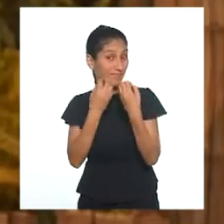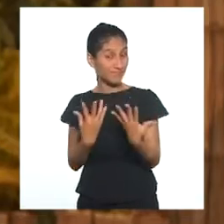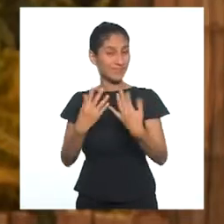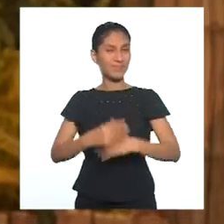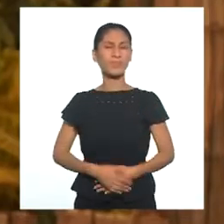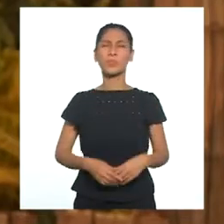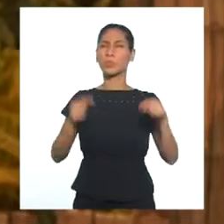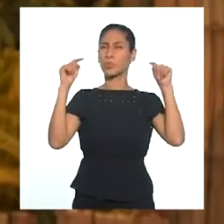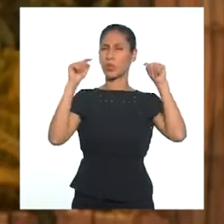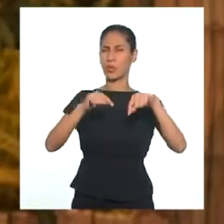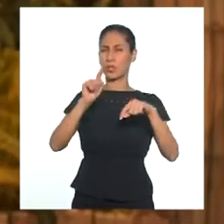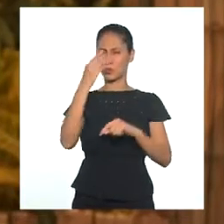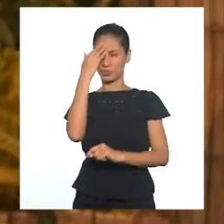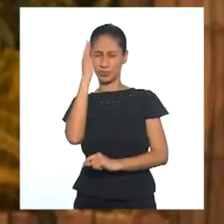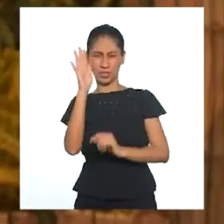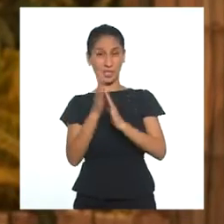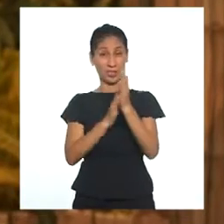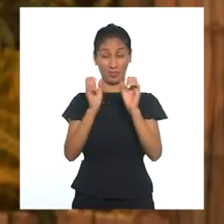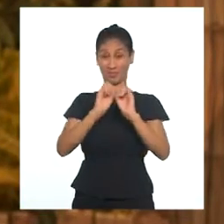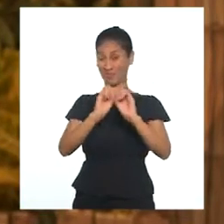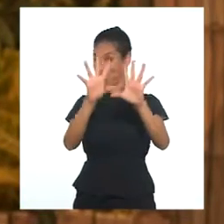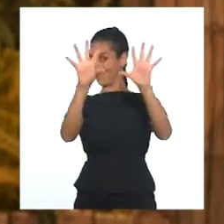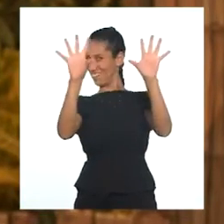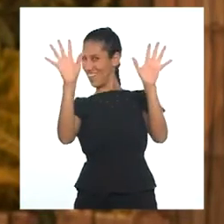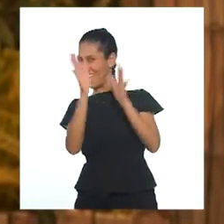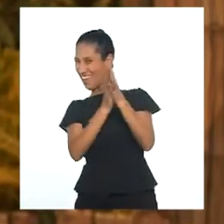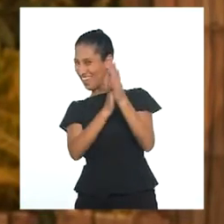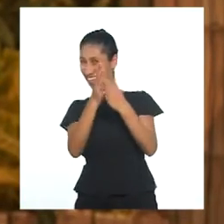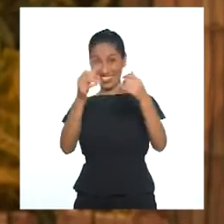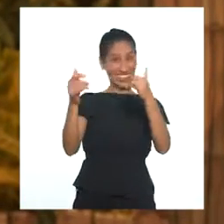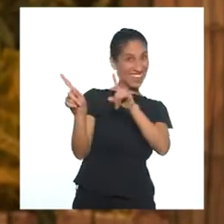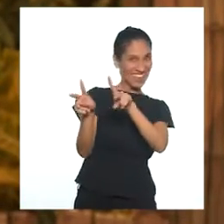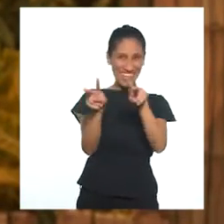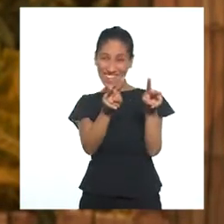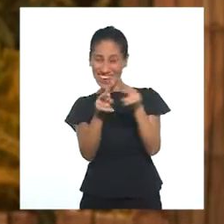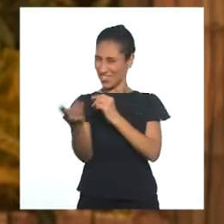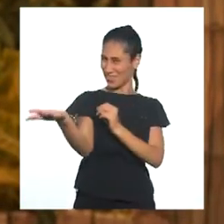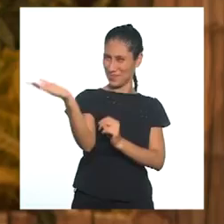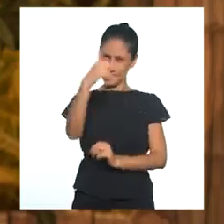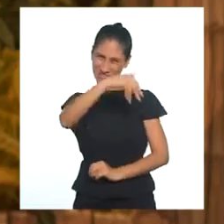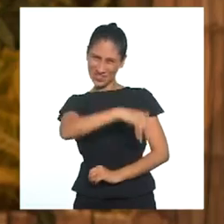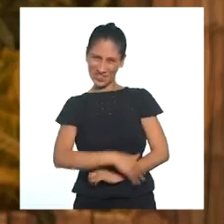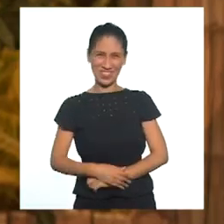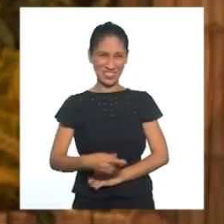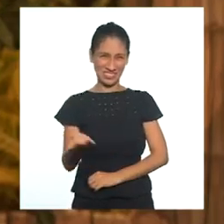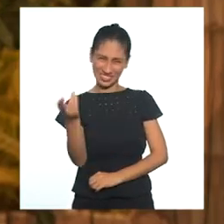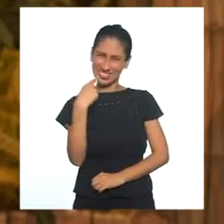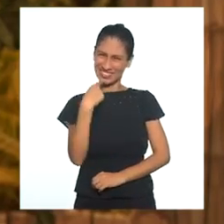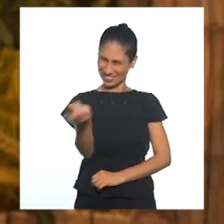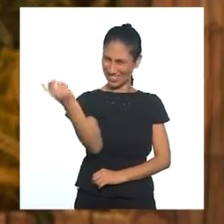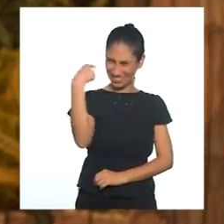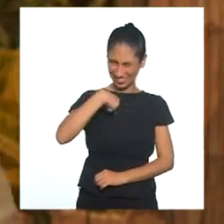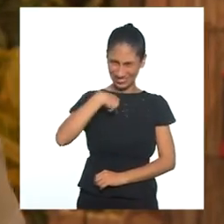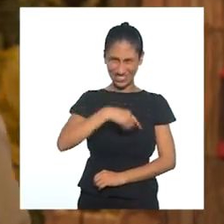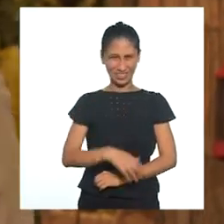¡Genial! Hoy es un día de muchas sorpresas y muchas aventuras. ¡Vamos! ¡Digan conmigo!